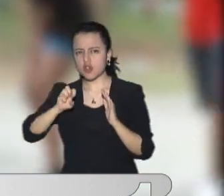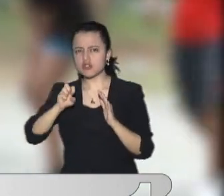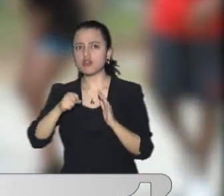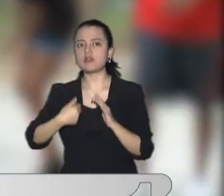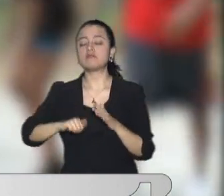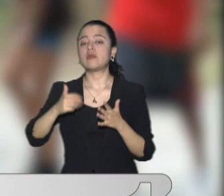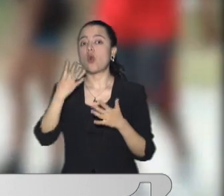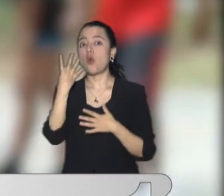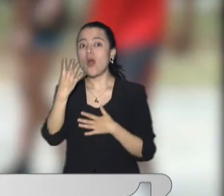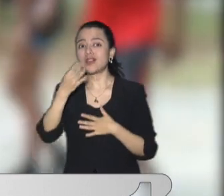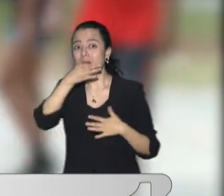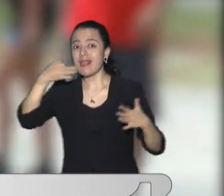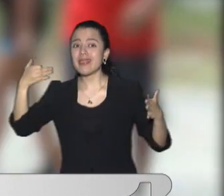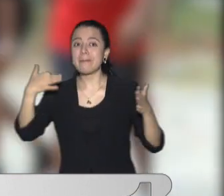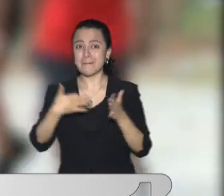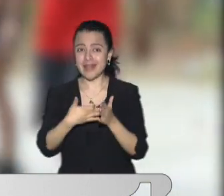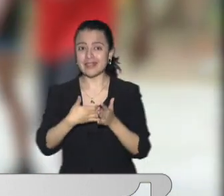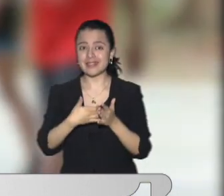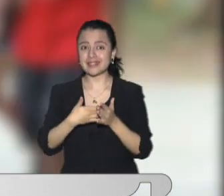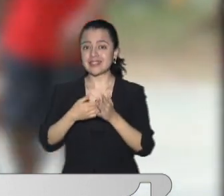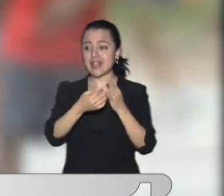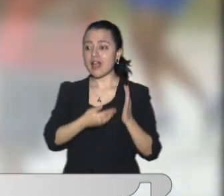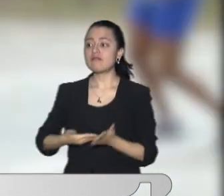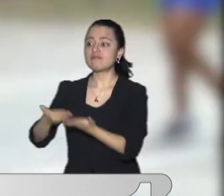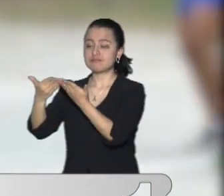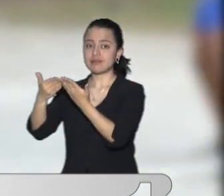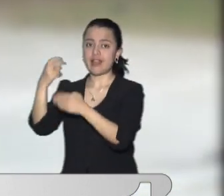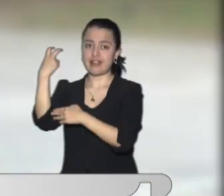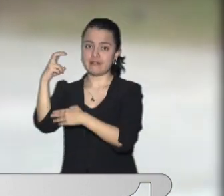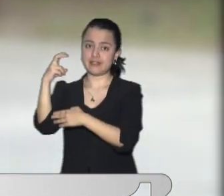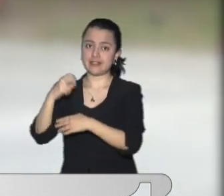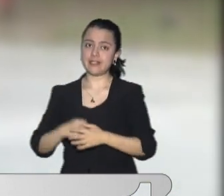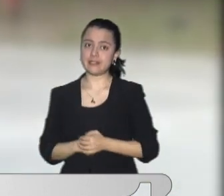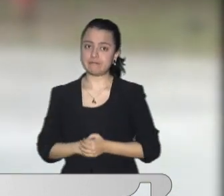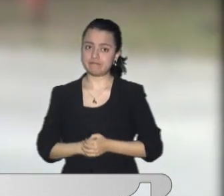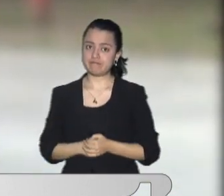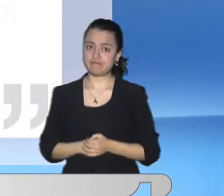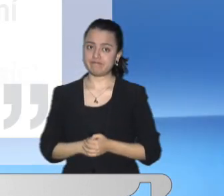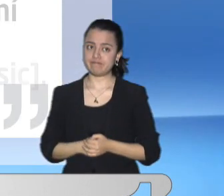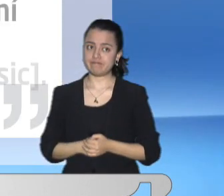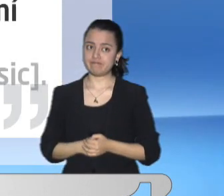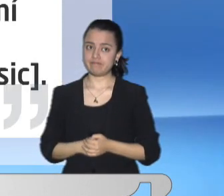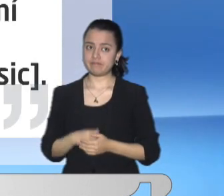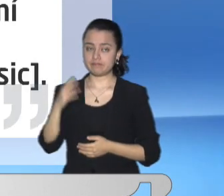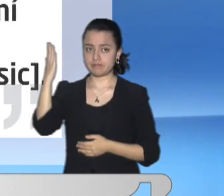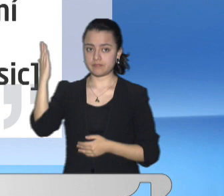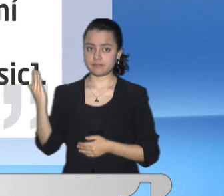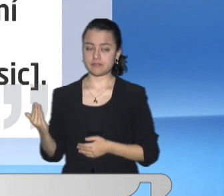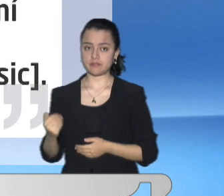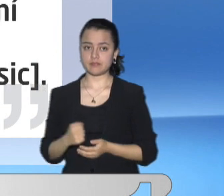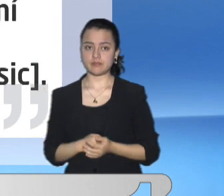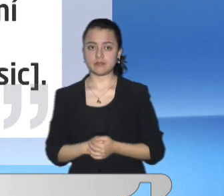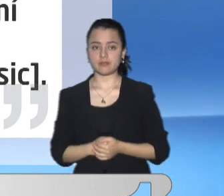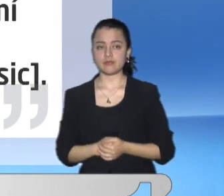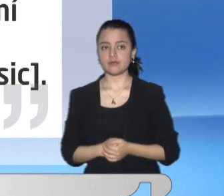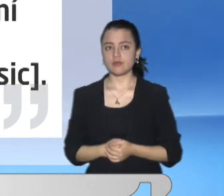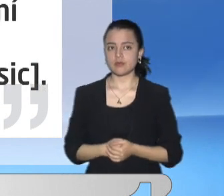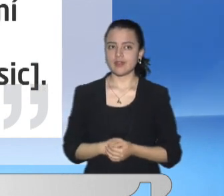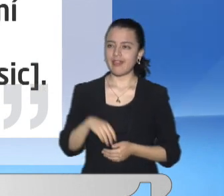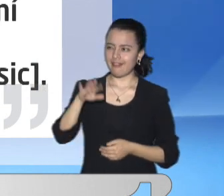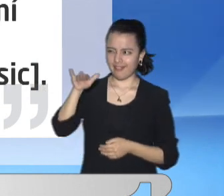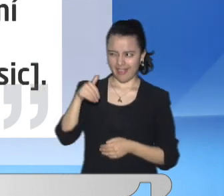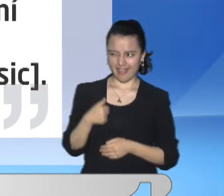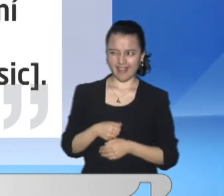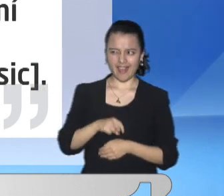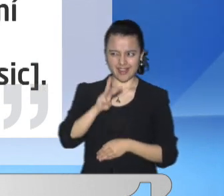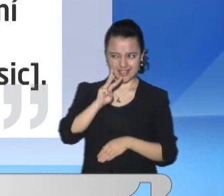cómo el dirigente deportivo al parecer ofrecía dinero a cambio de encuentros sexuales. Porque venga por la tarde o a la tipo 3,